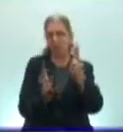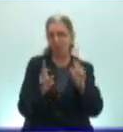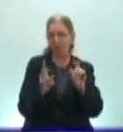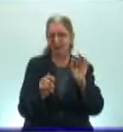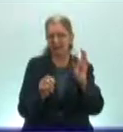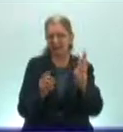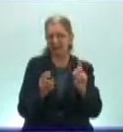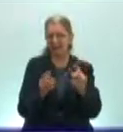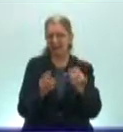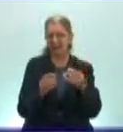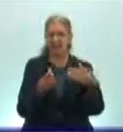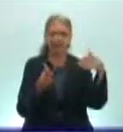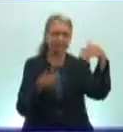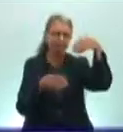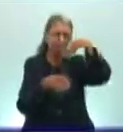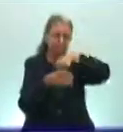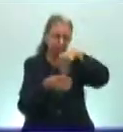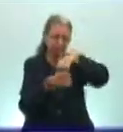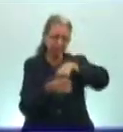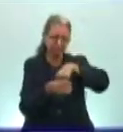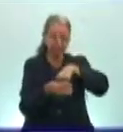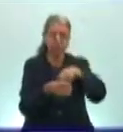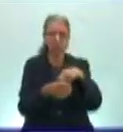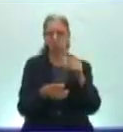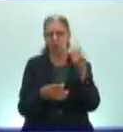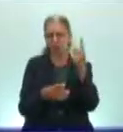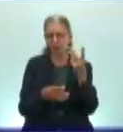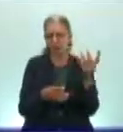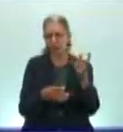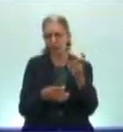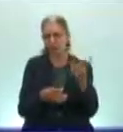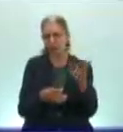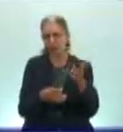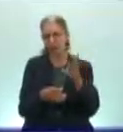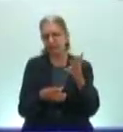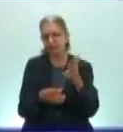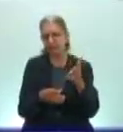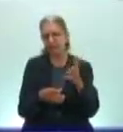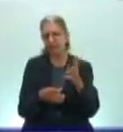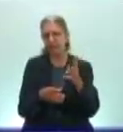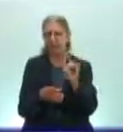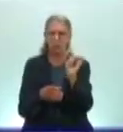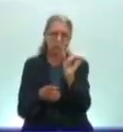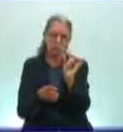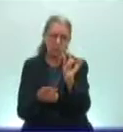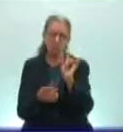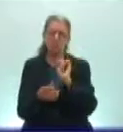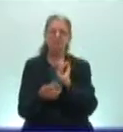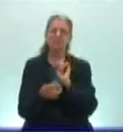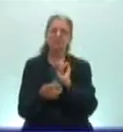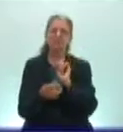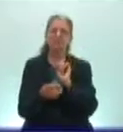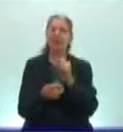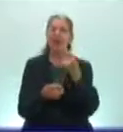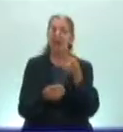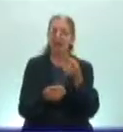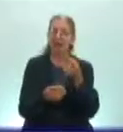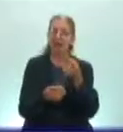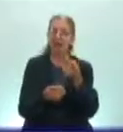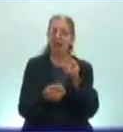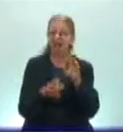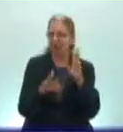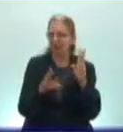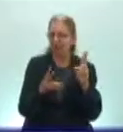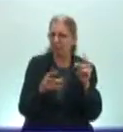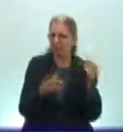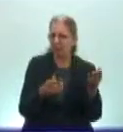el diámetro en el perímetro? 1, 2, 3 veces y un poquito más. Lo interesante de